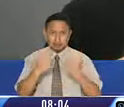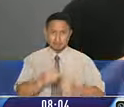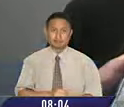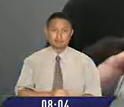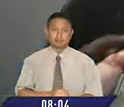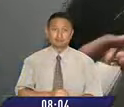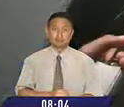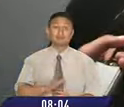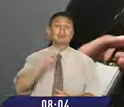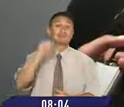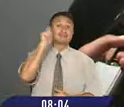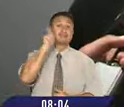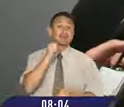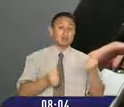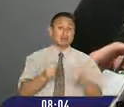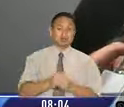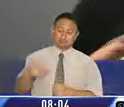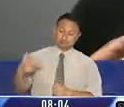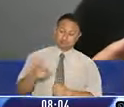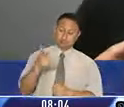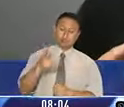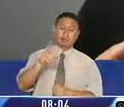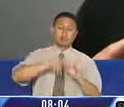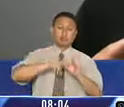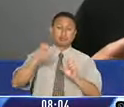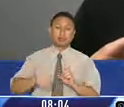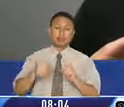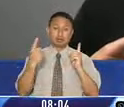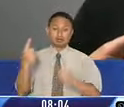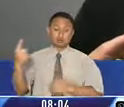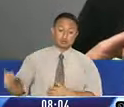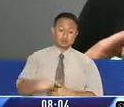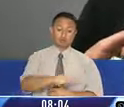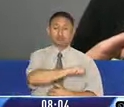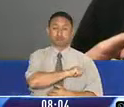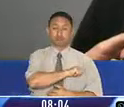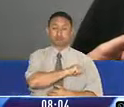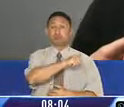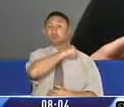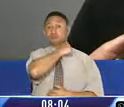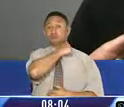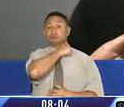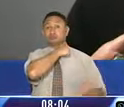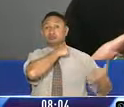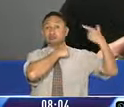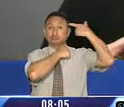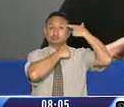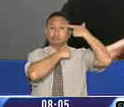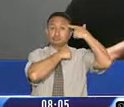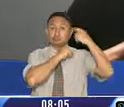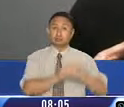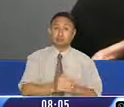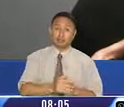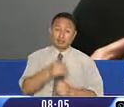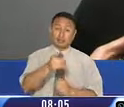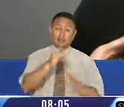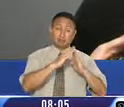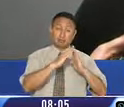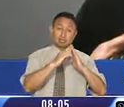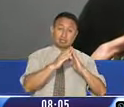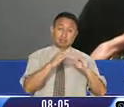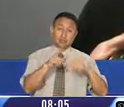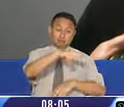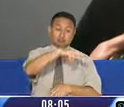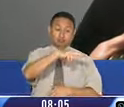azul, se bajaron dos tipos. Uno me cogió con el cuchillo y el otro era apuntándome con el arma. Me recostaron justo en la esquina de la